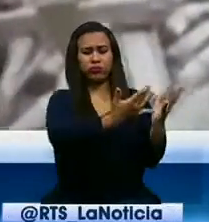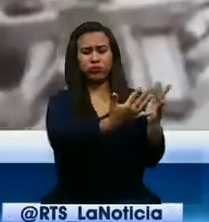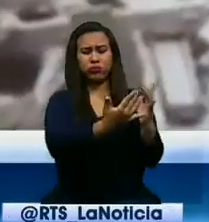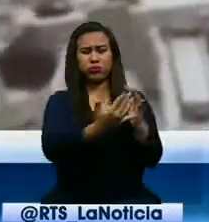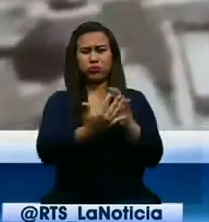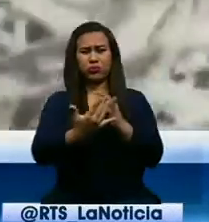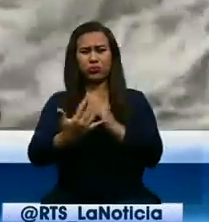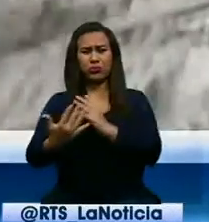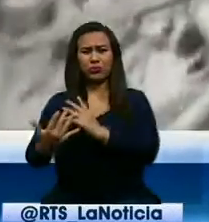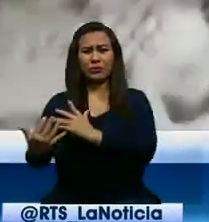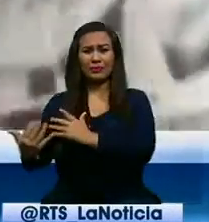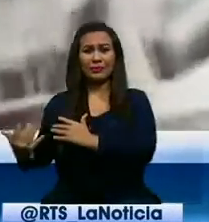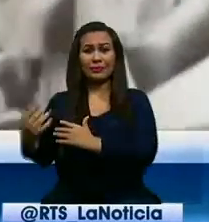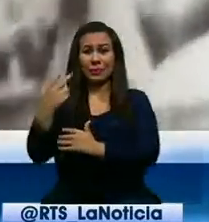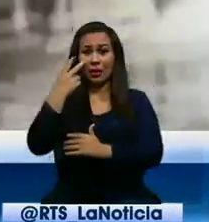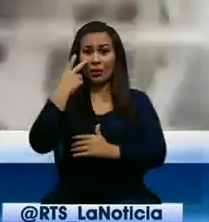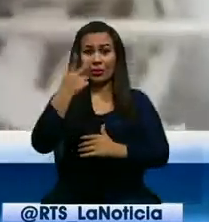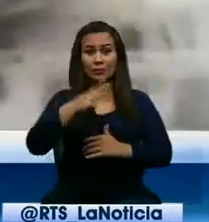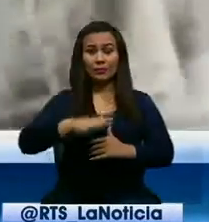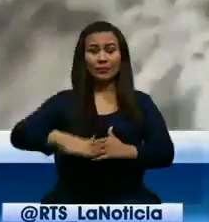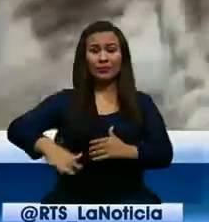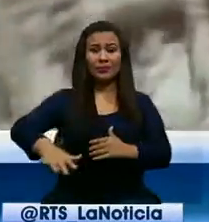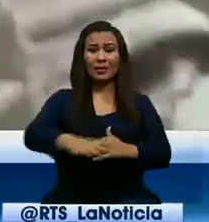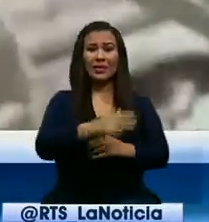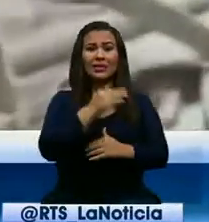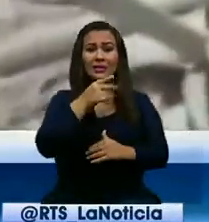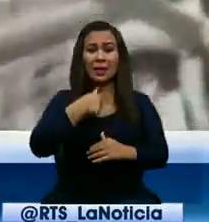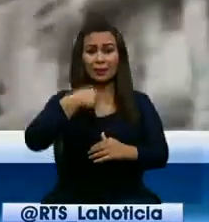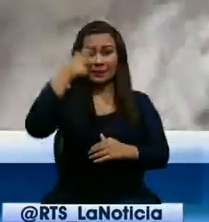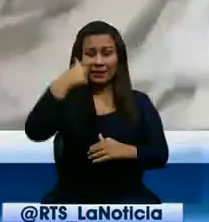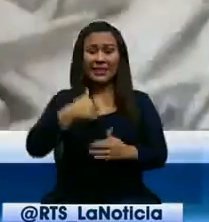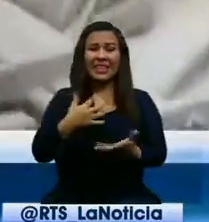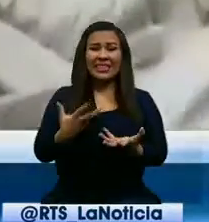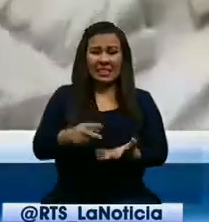Impactantes imágenes de una mujer que lucha por su vida,